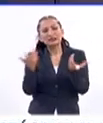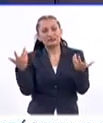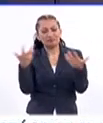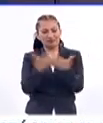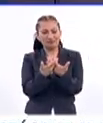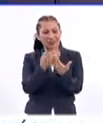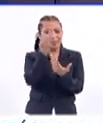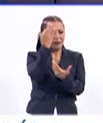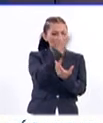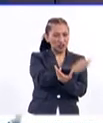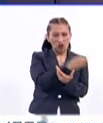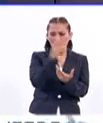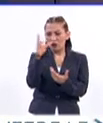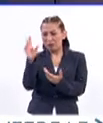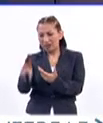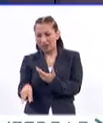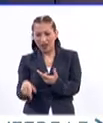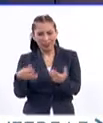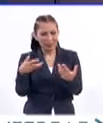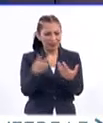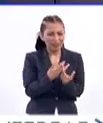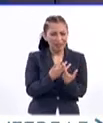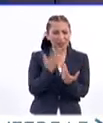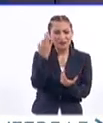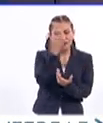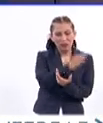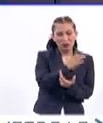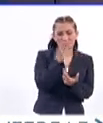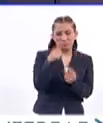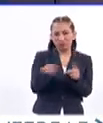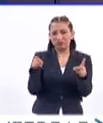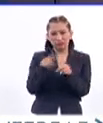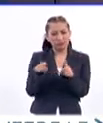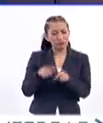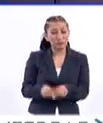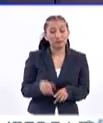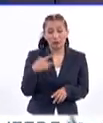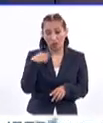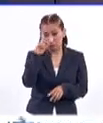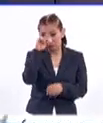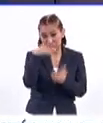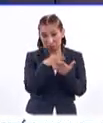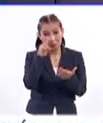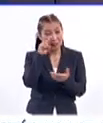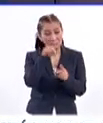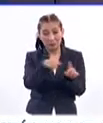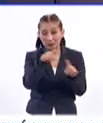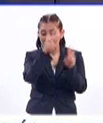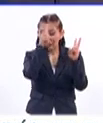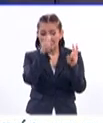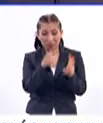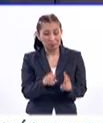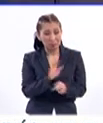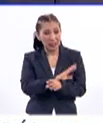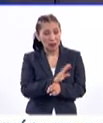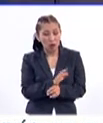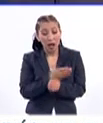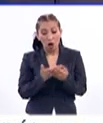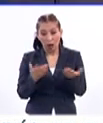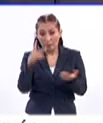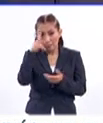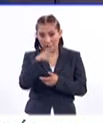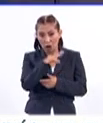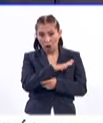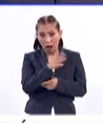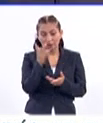híbridos, ficción, no ficción y ficciones claramente. Yo les propongo que la vean. Está Ahora México,